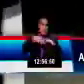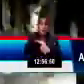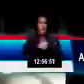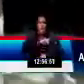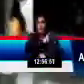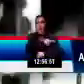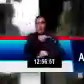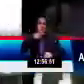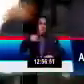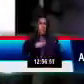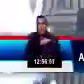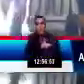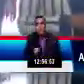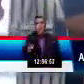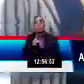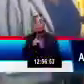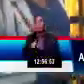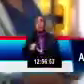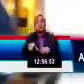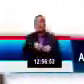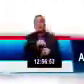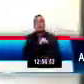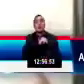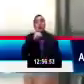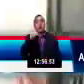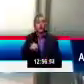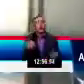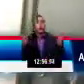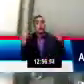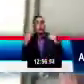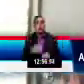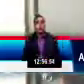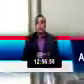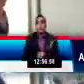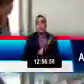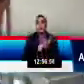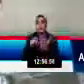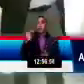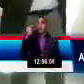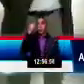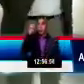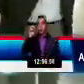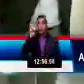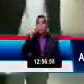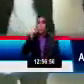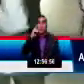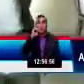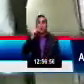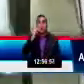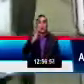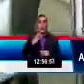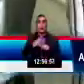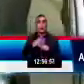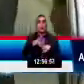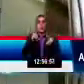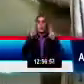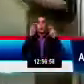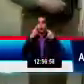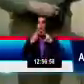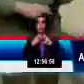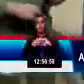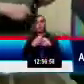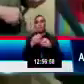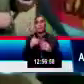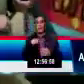de Abdalá Bucaram Ortiz, ubicada en el norte de Guayaquil. La ministra de Gobierno, María Paula Romo, se refirió a la investigación que lleva